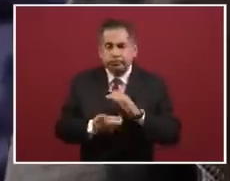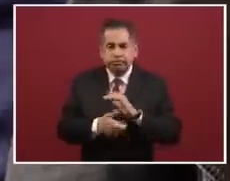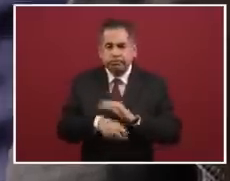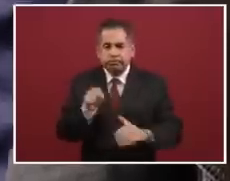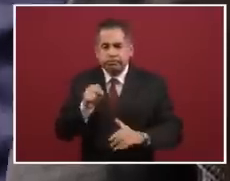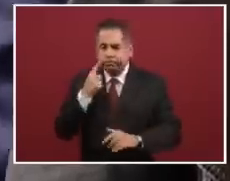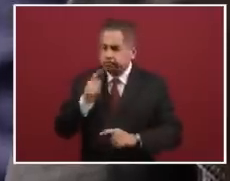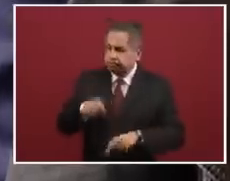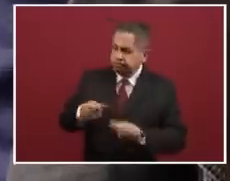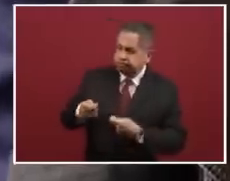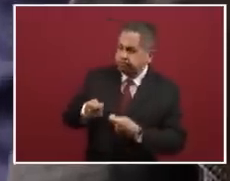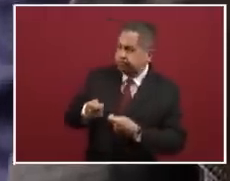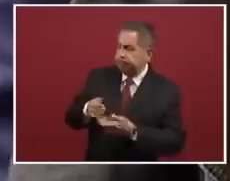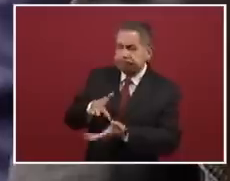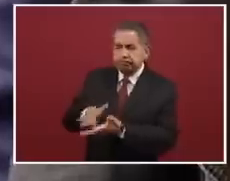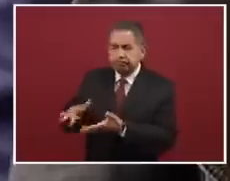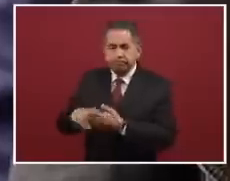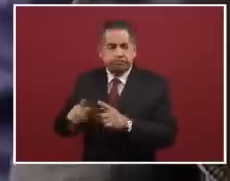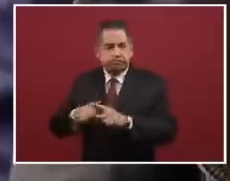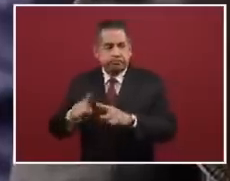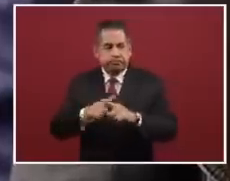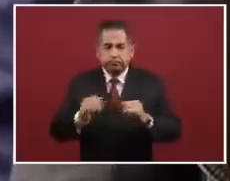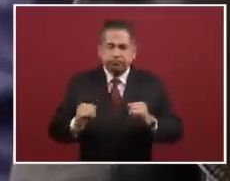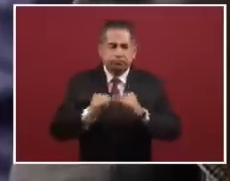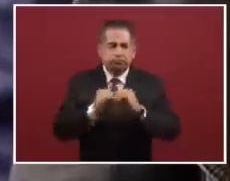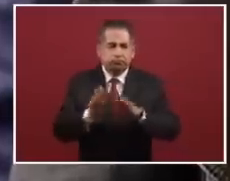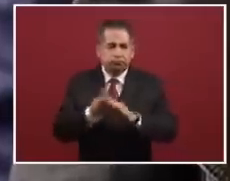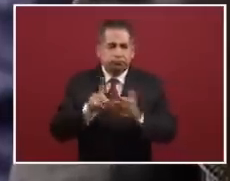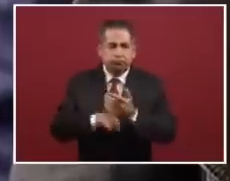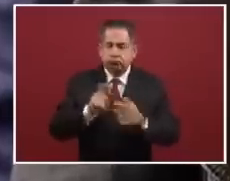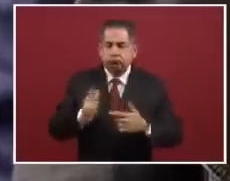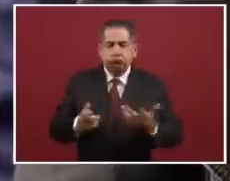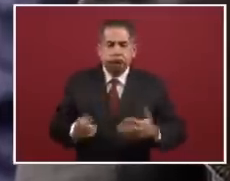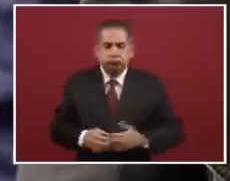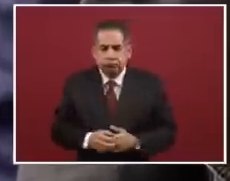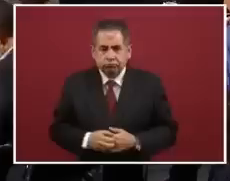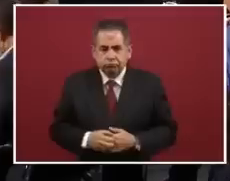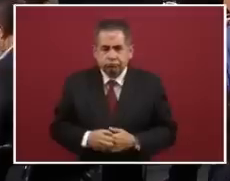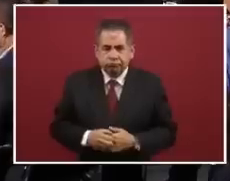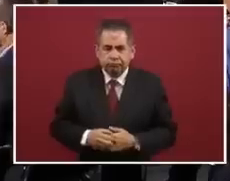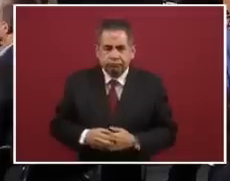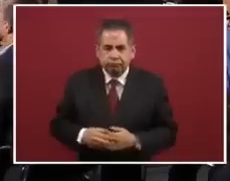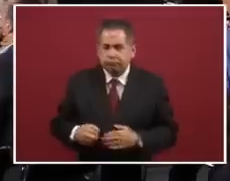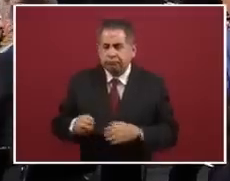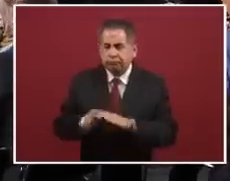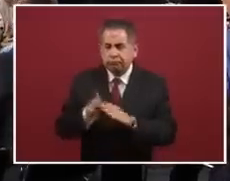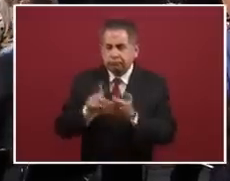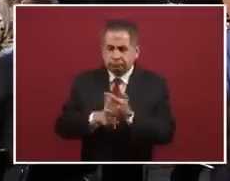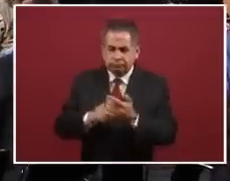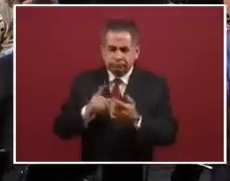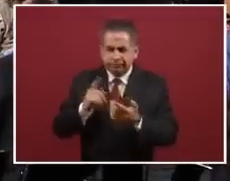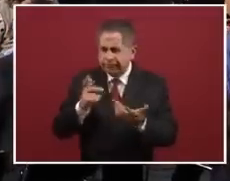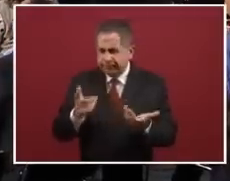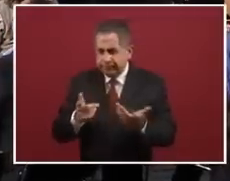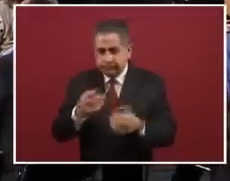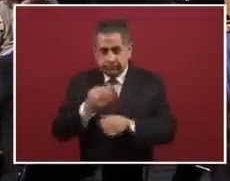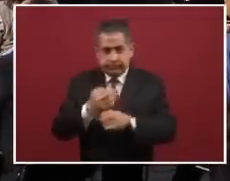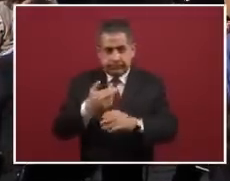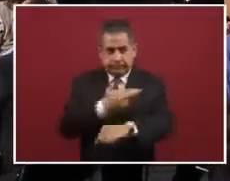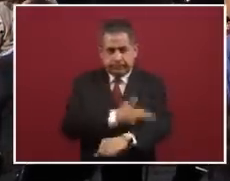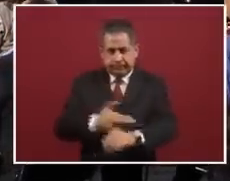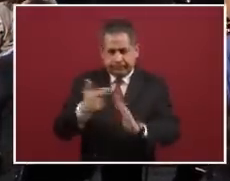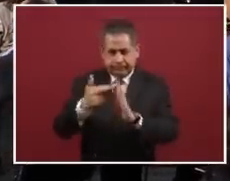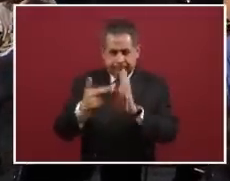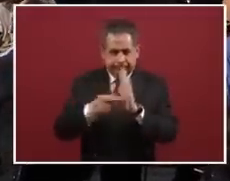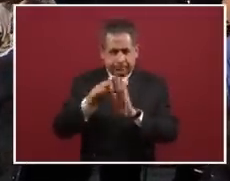fortalezas institucionales, este reto, más allá de las medidas que nos acaba de dar? Estas apresuradas medidas de